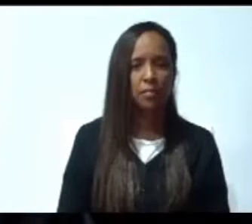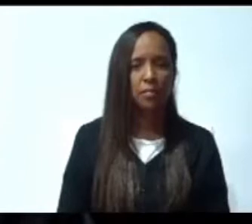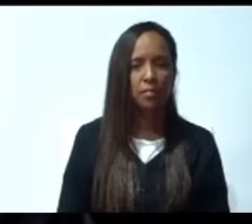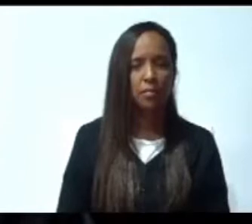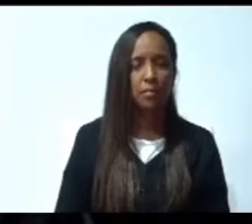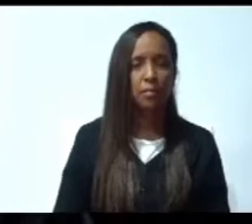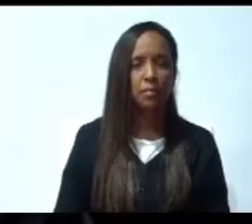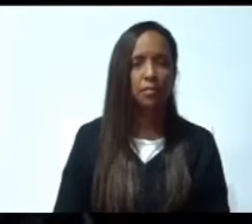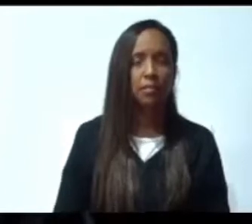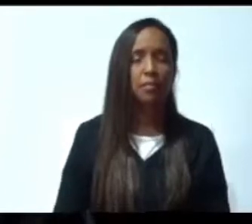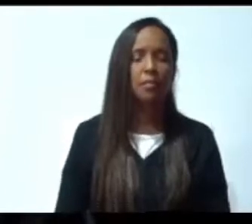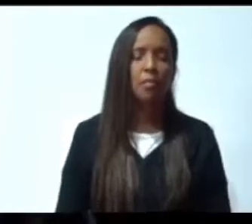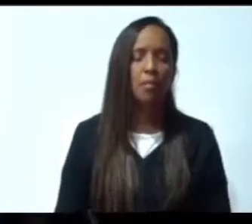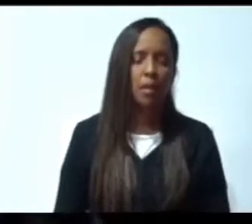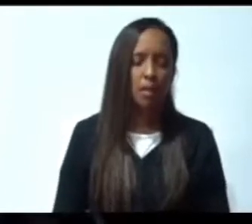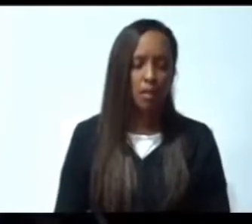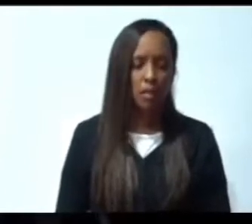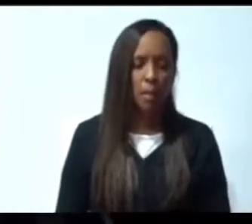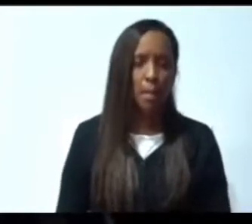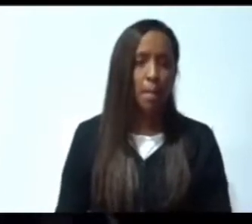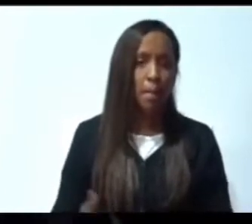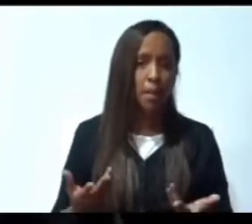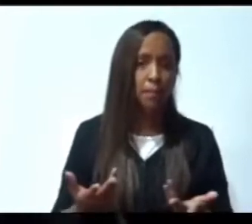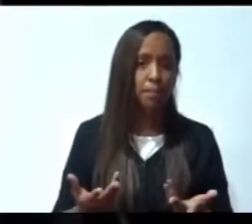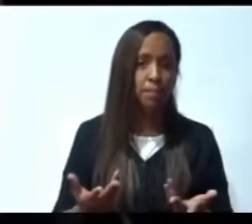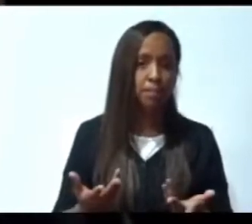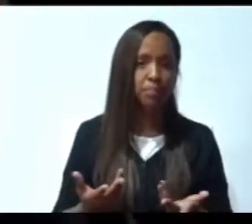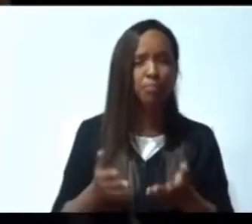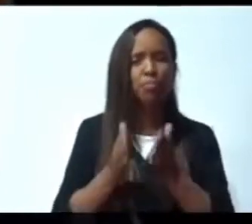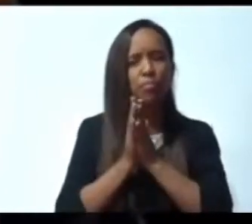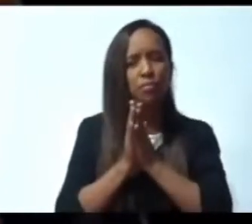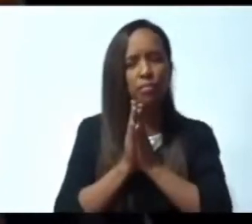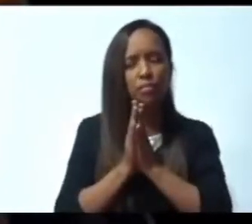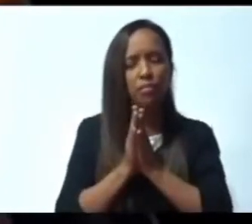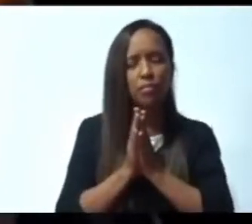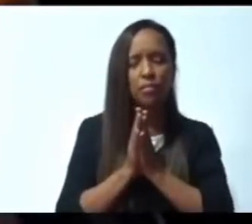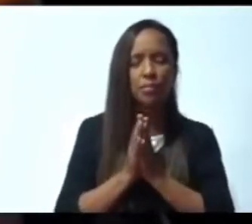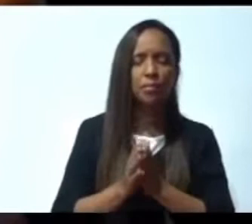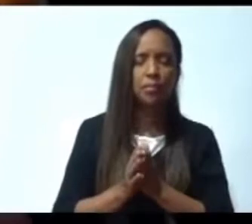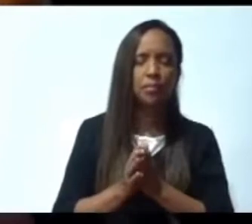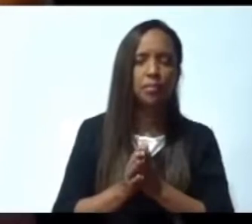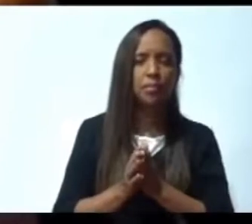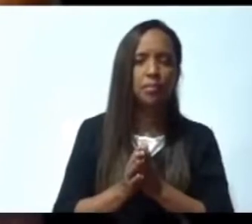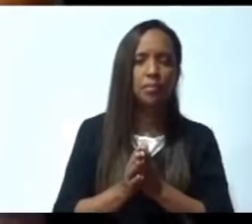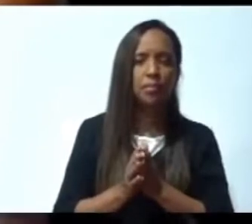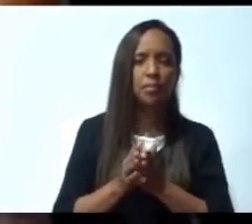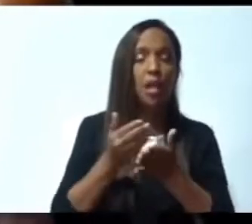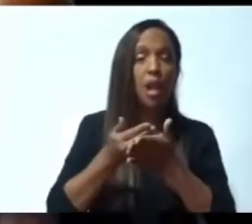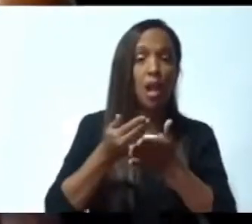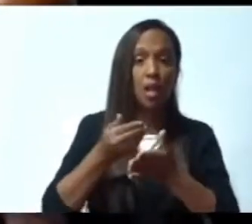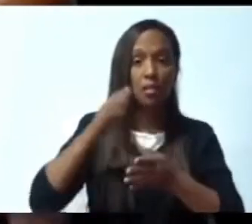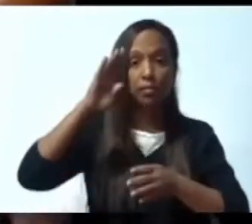Pacheco al bufete directivo a los colegas diputados y diputadas